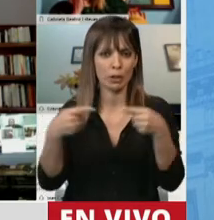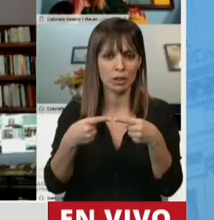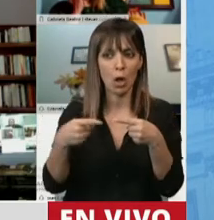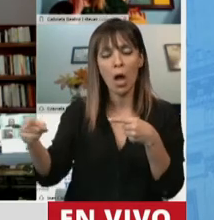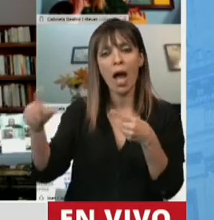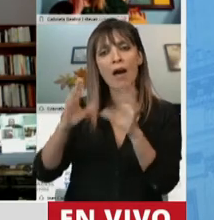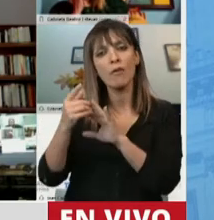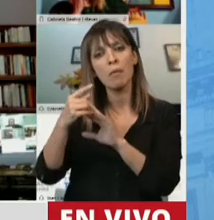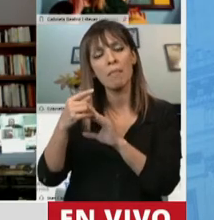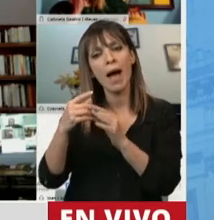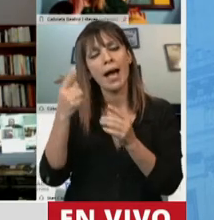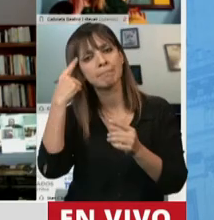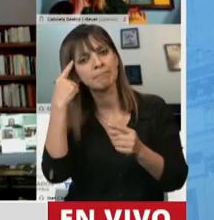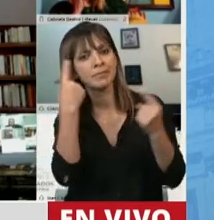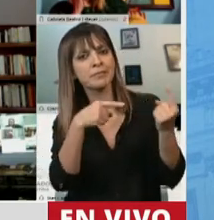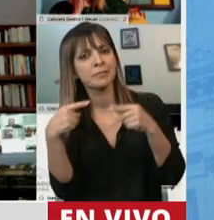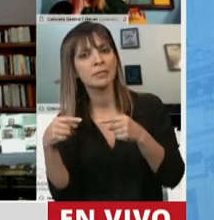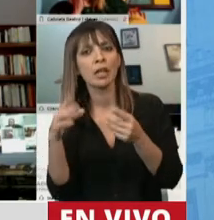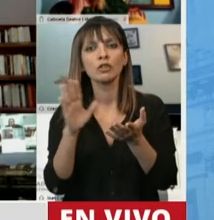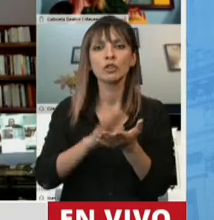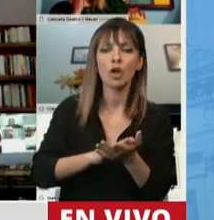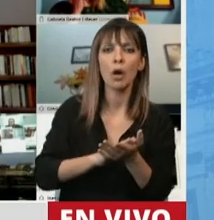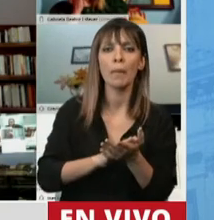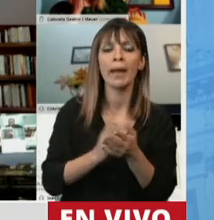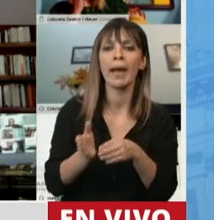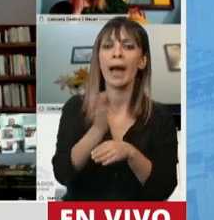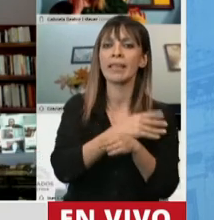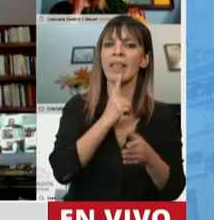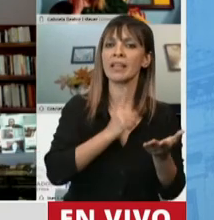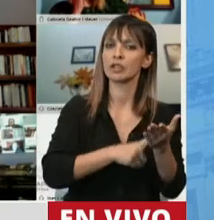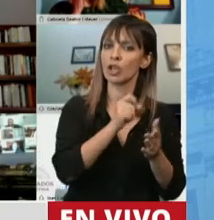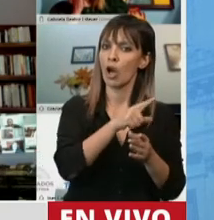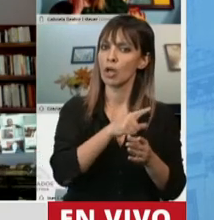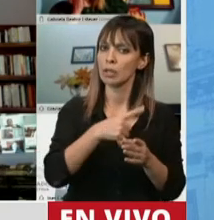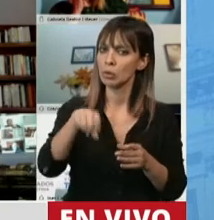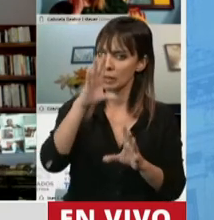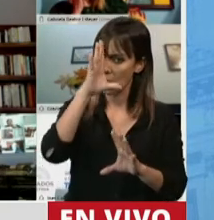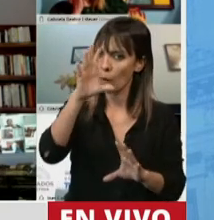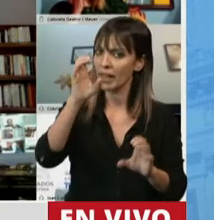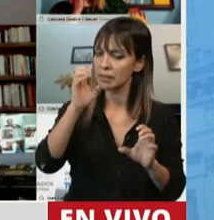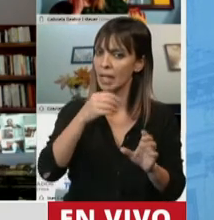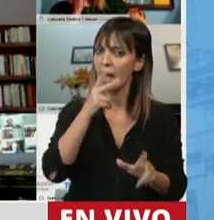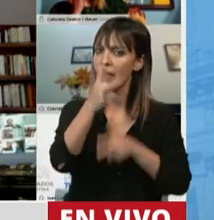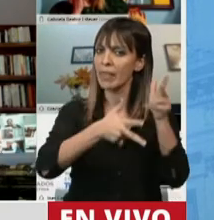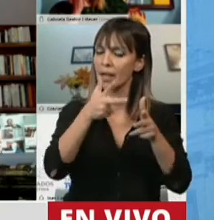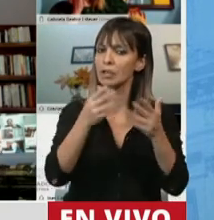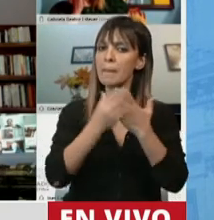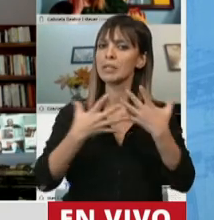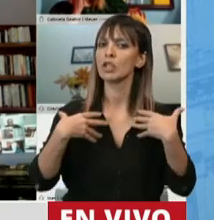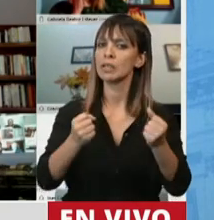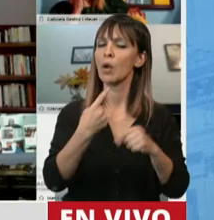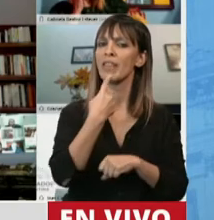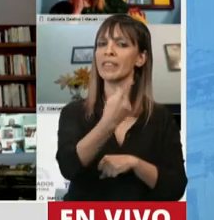más crítica, particularmente respecto a la subestimación inicial de la pandemia. Recordemos las declaraciones del ministro de Salud diciendo